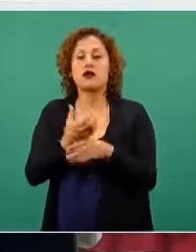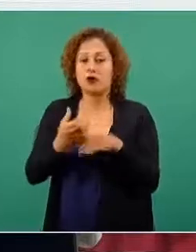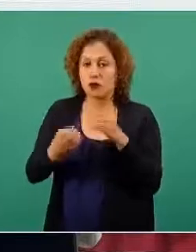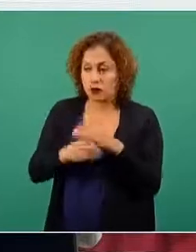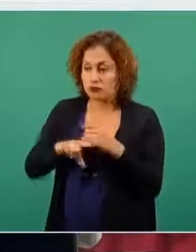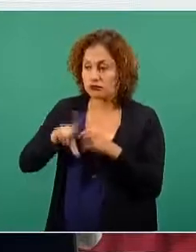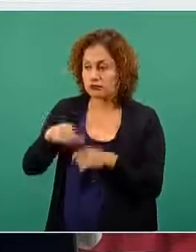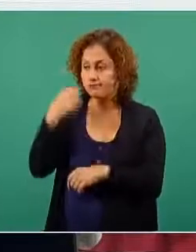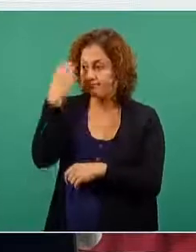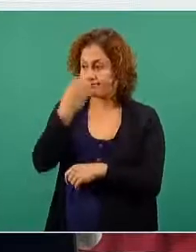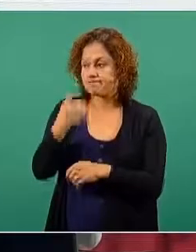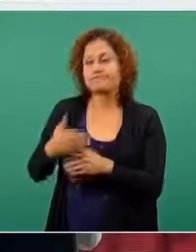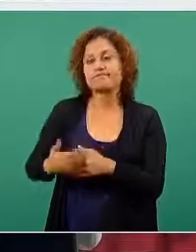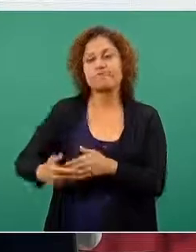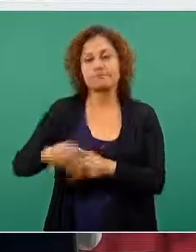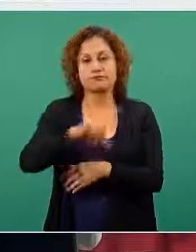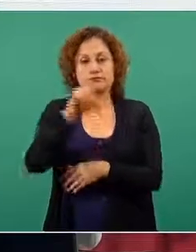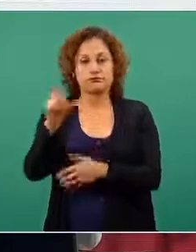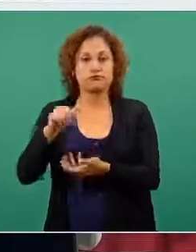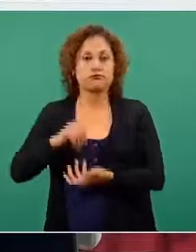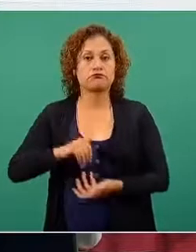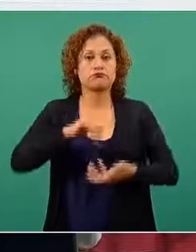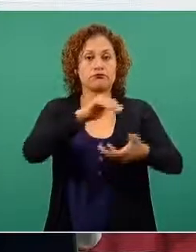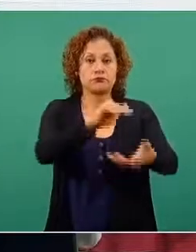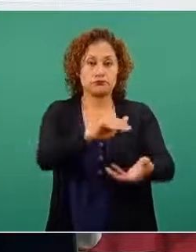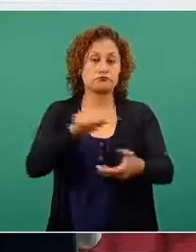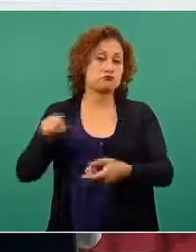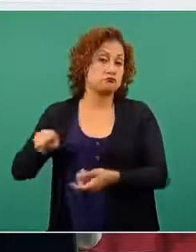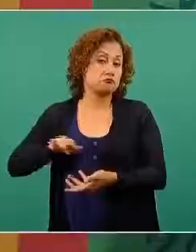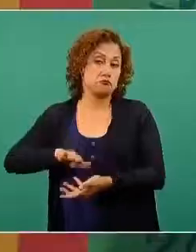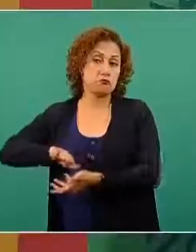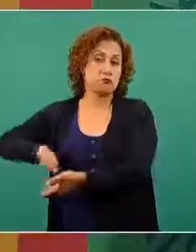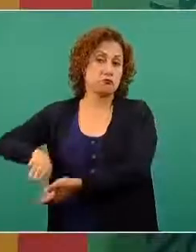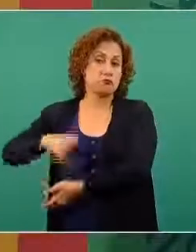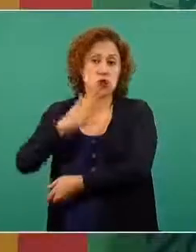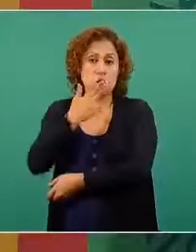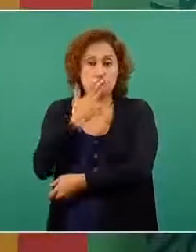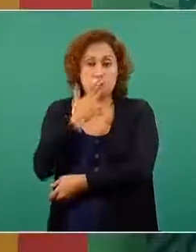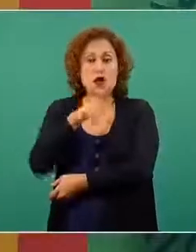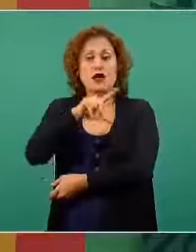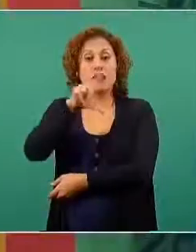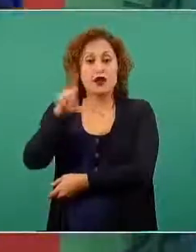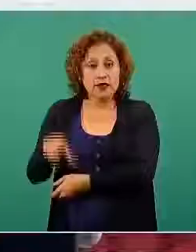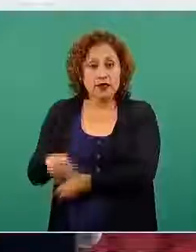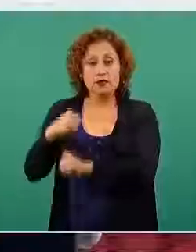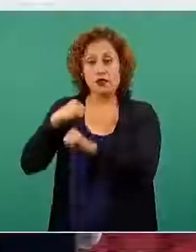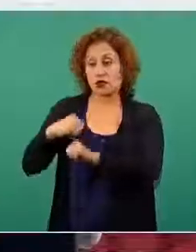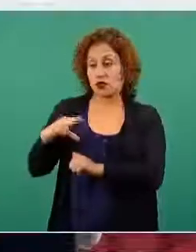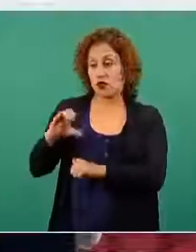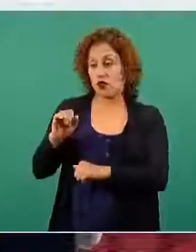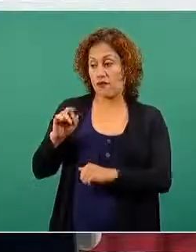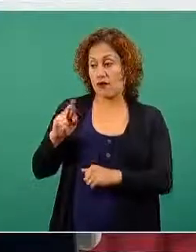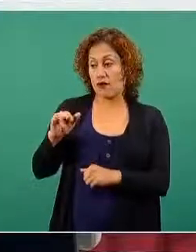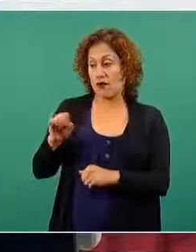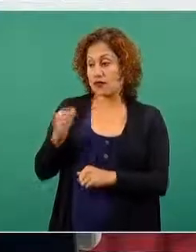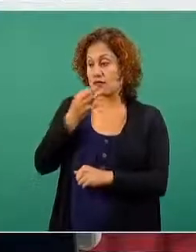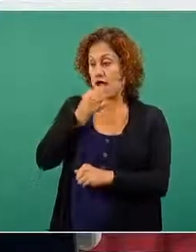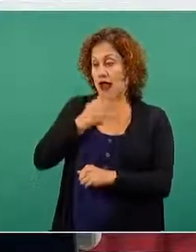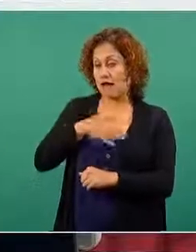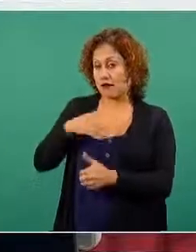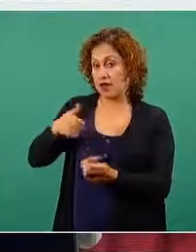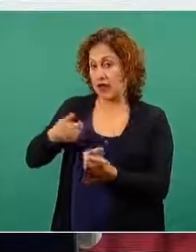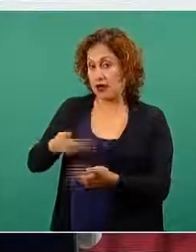ese ciclo. Y se queda retenido y en los próximos pocos días ya COFEPRIS nos dirá si se